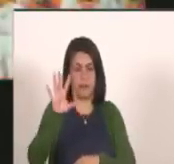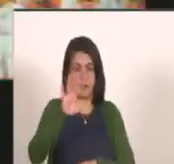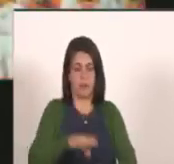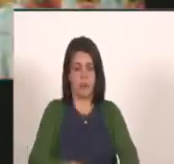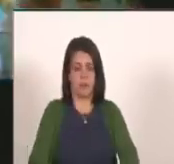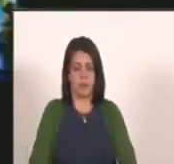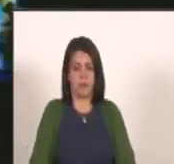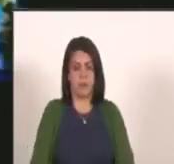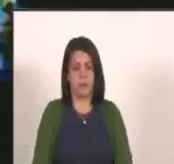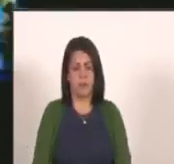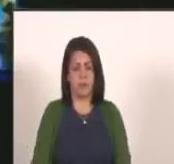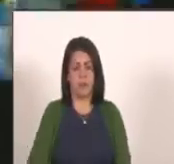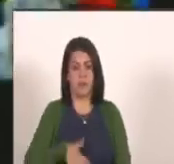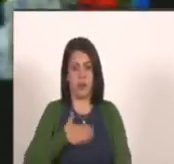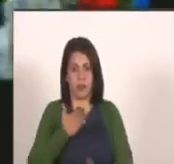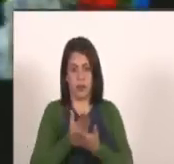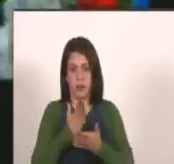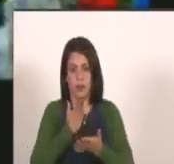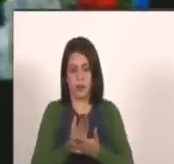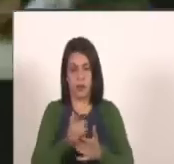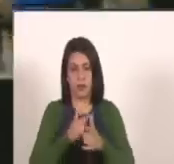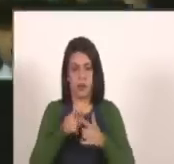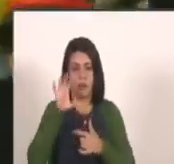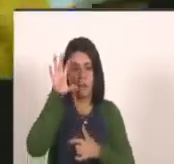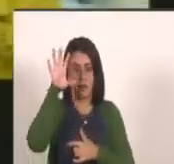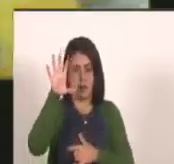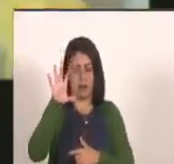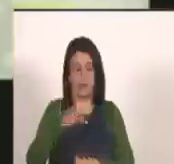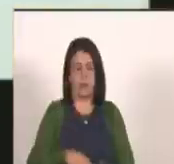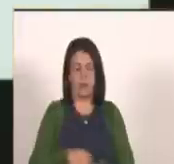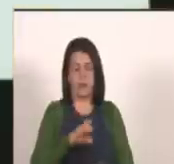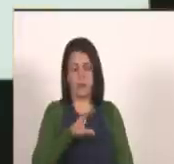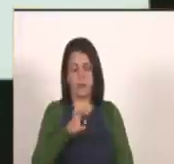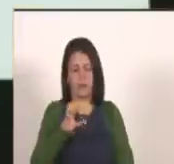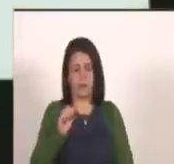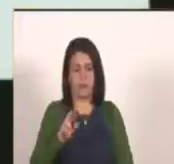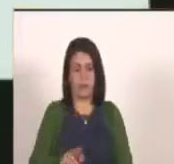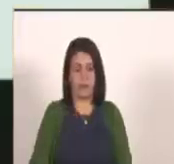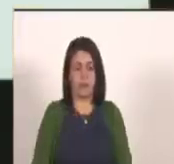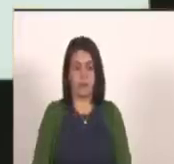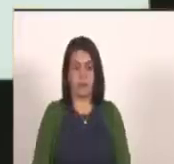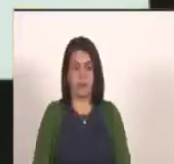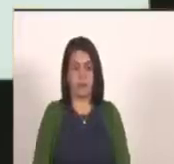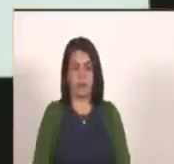Venezuela. Para poner siempre la patria en escena.